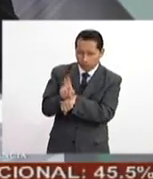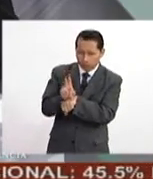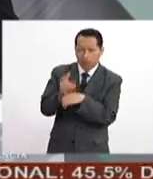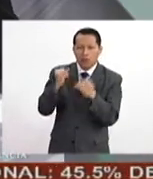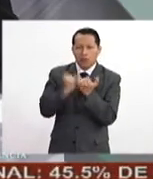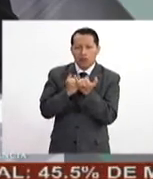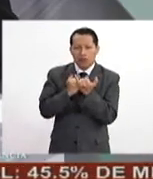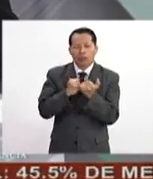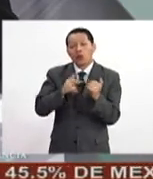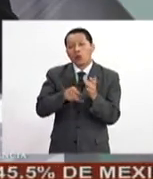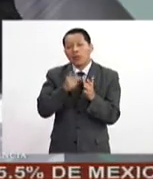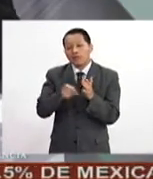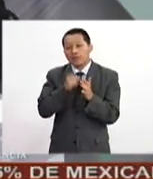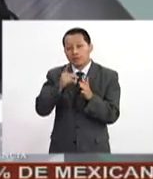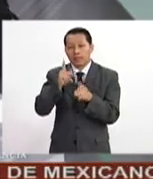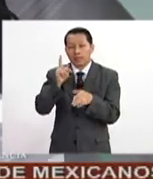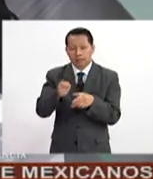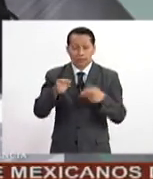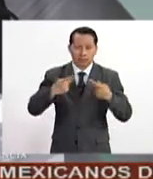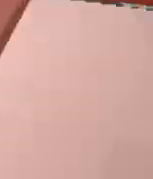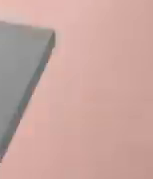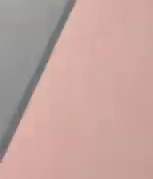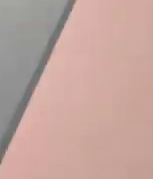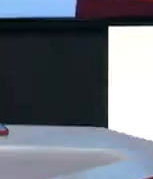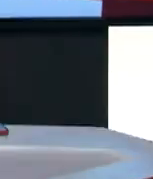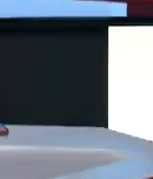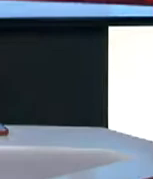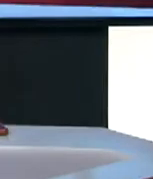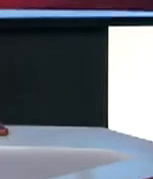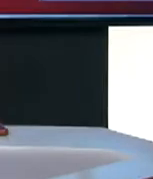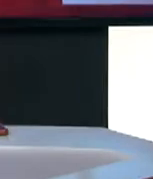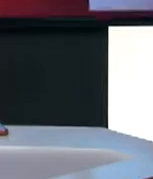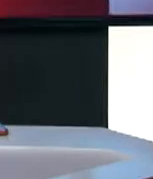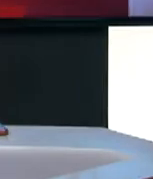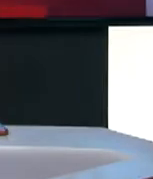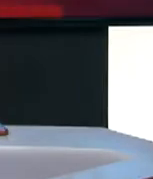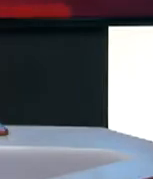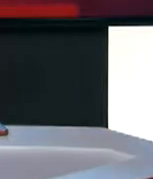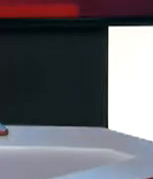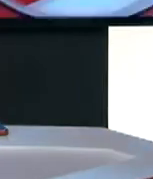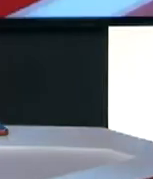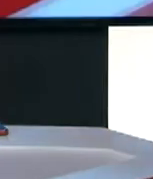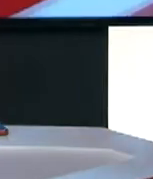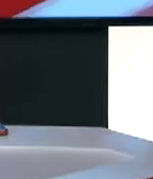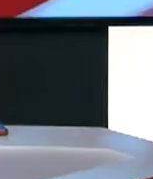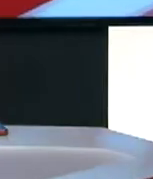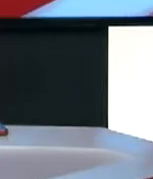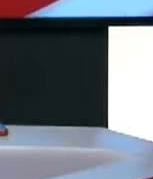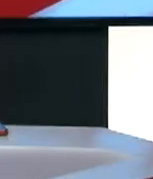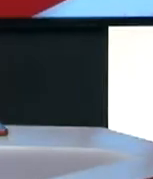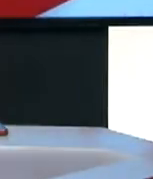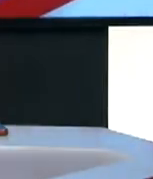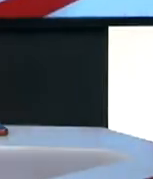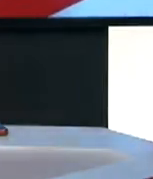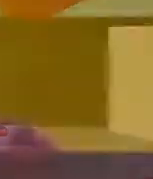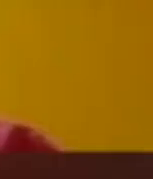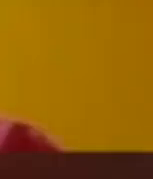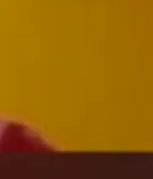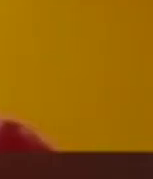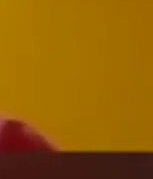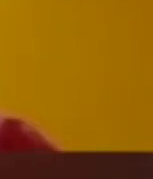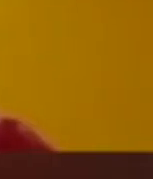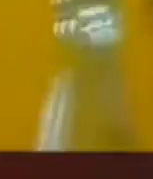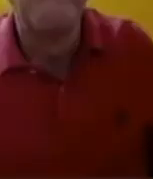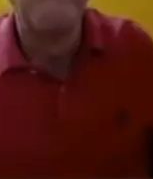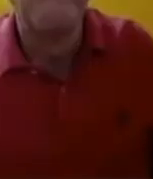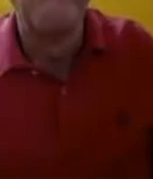a ponerlos en manos de la ciudadanía. Se dio a conocer un video en el que aparece Dámaso López